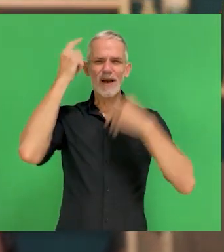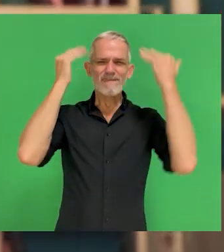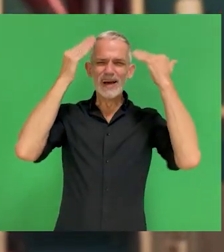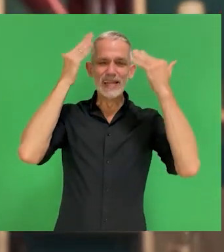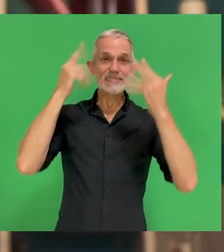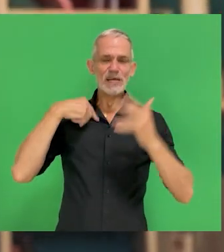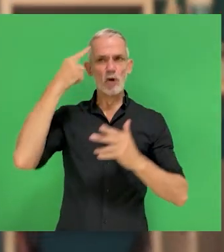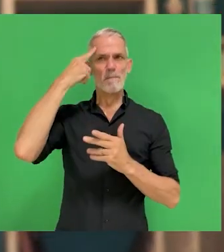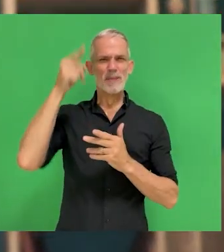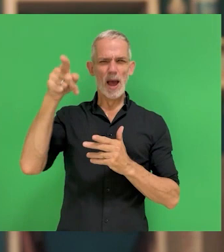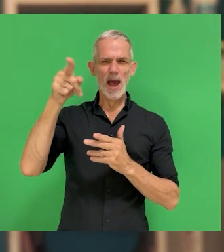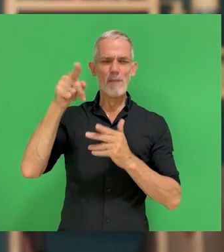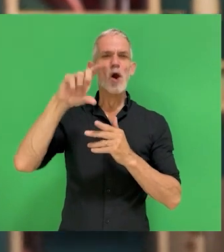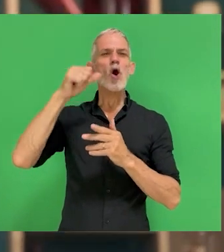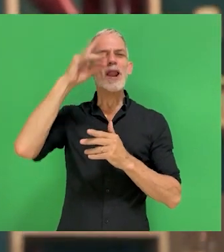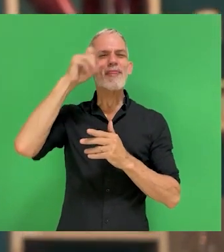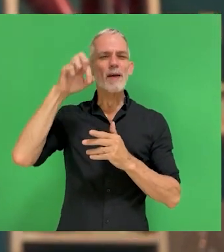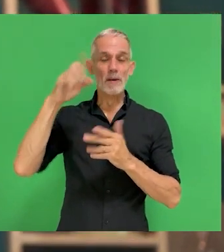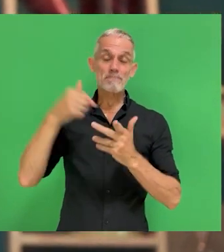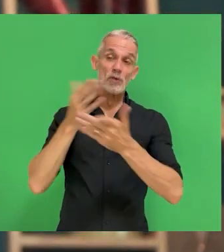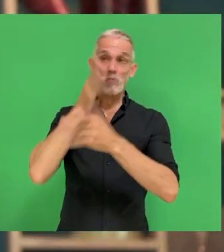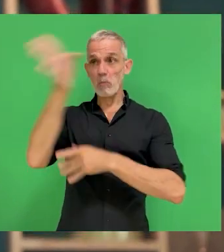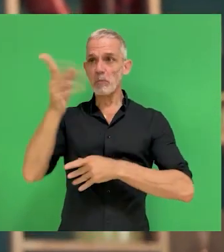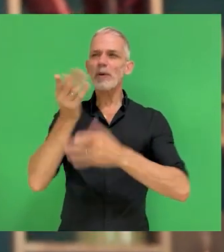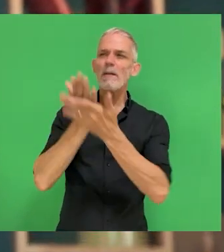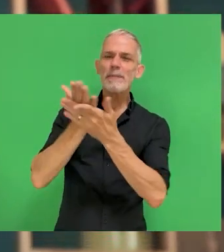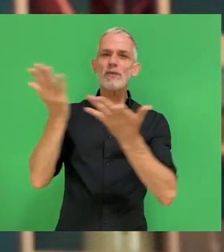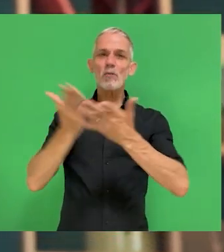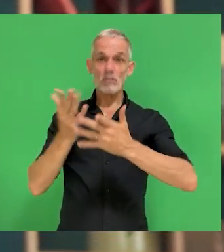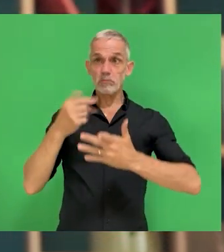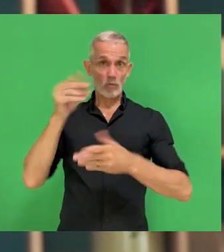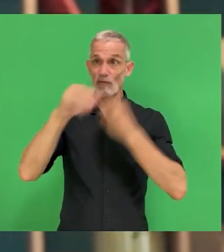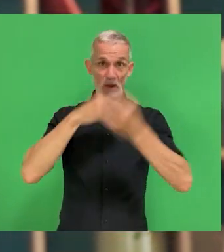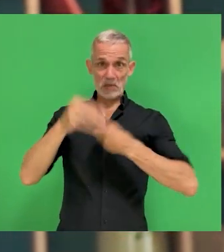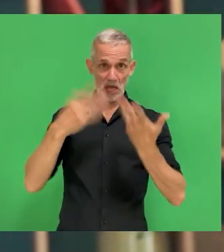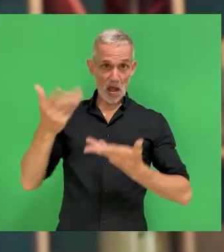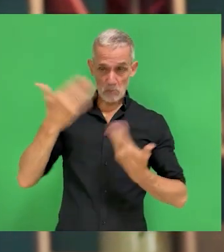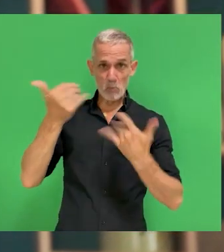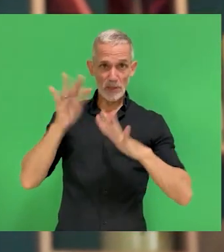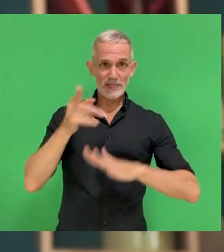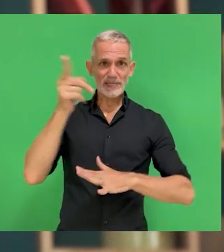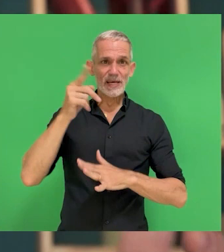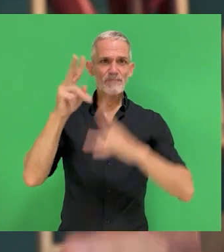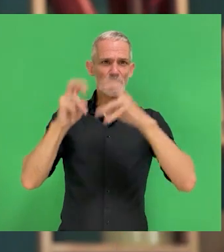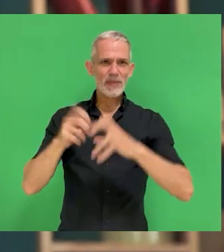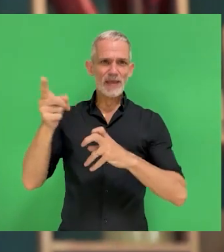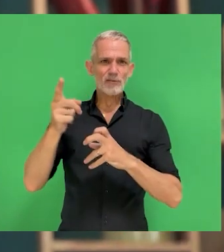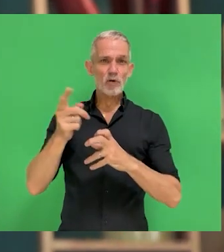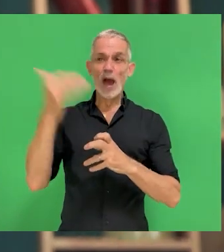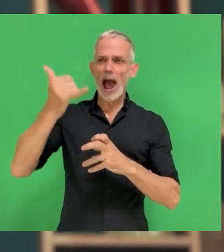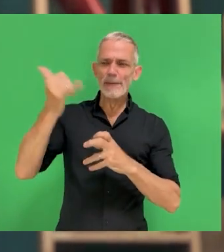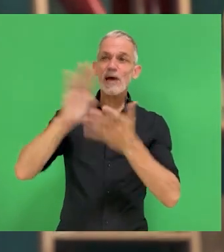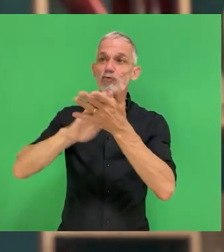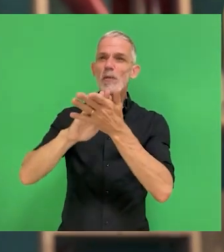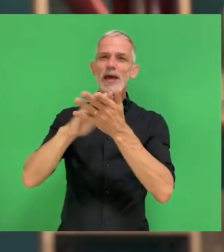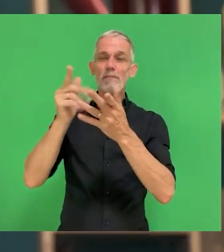definitiva. Y bueno, voy, vos podías ir como familiar y te daban así lo que había de tu